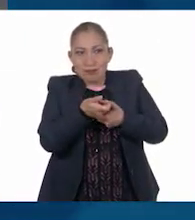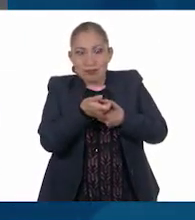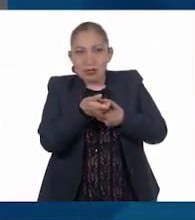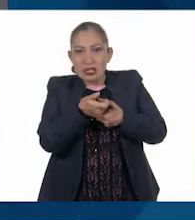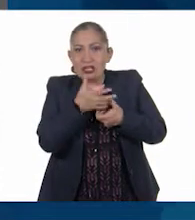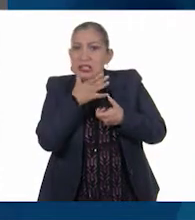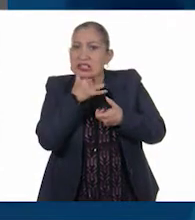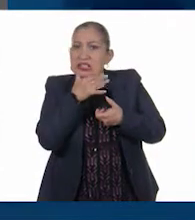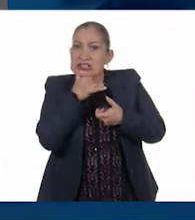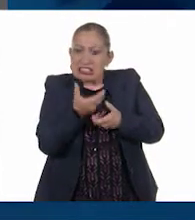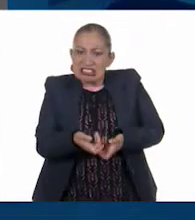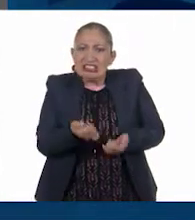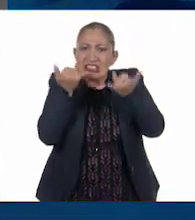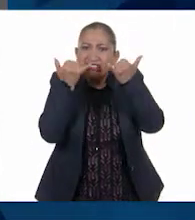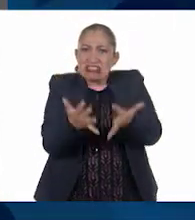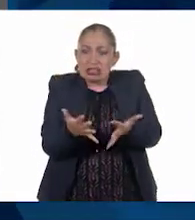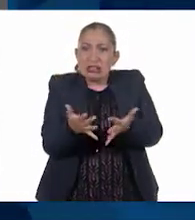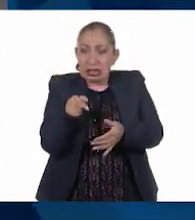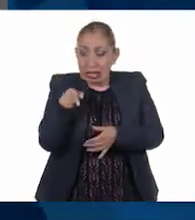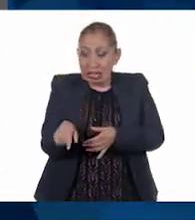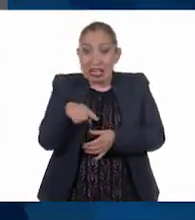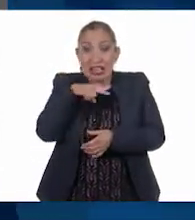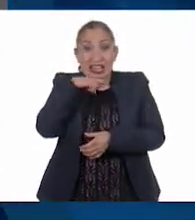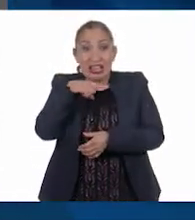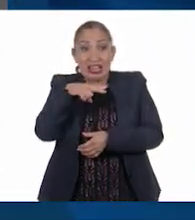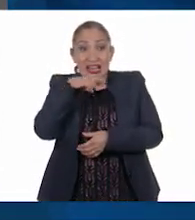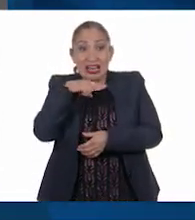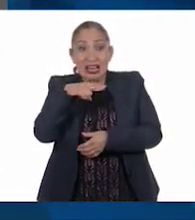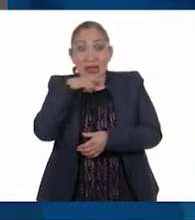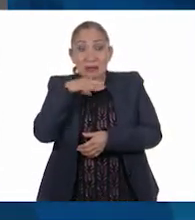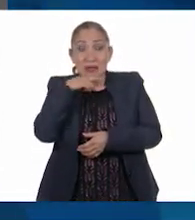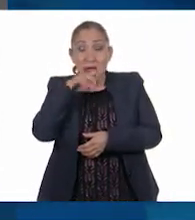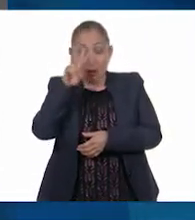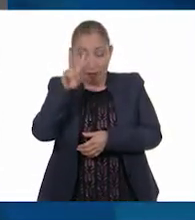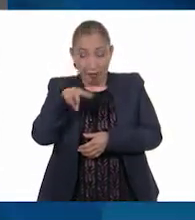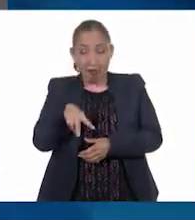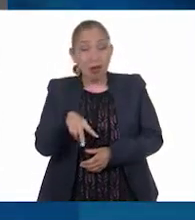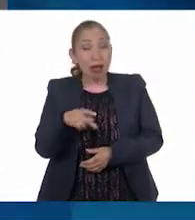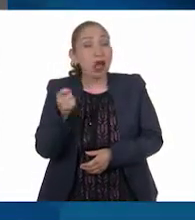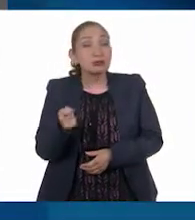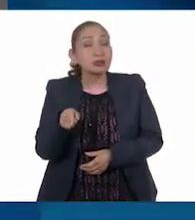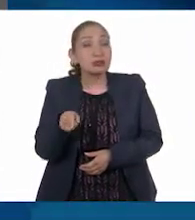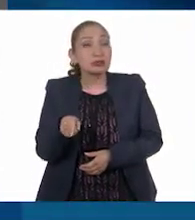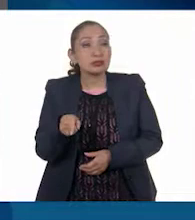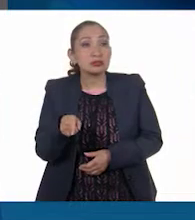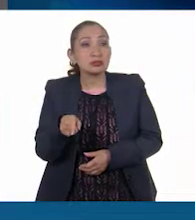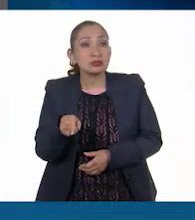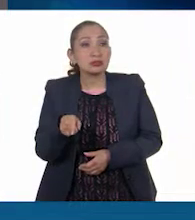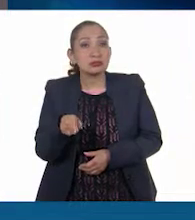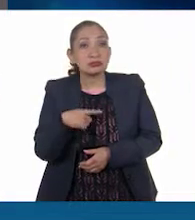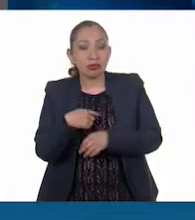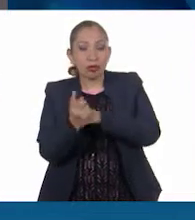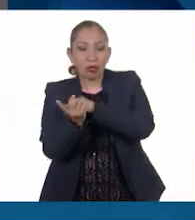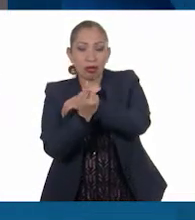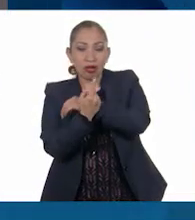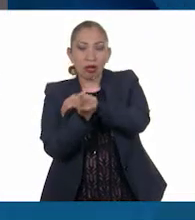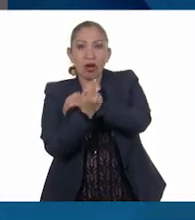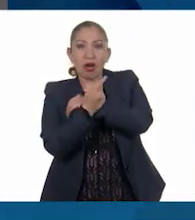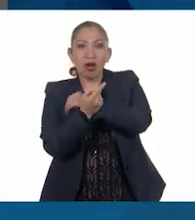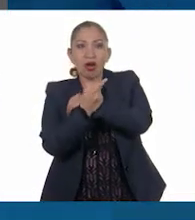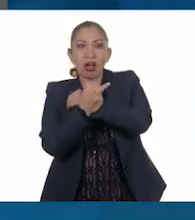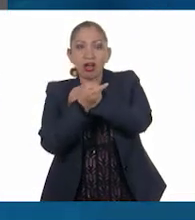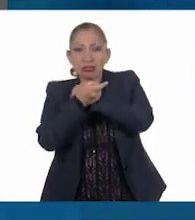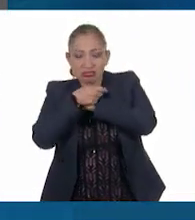No lo podía cargar, porque ese lápiz era realmente la cola de un